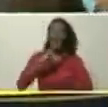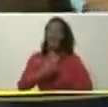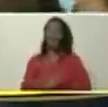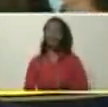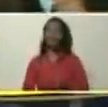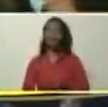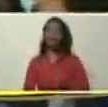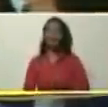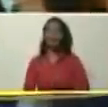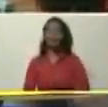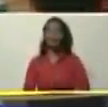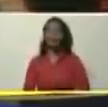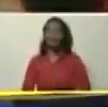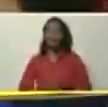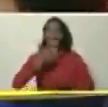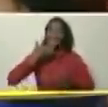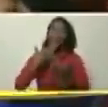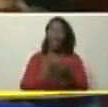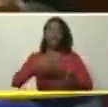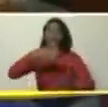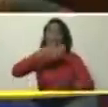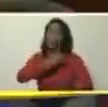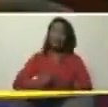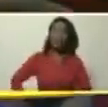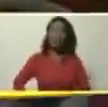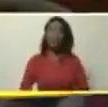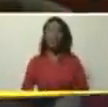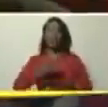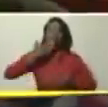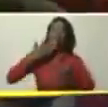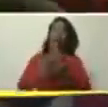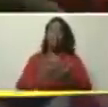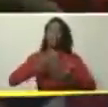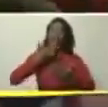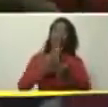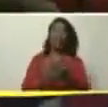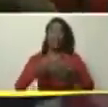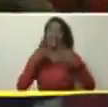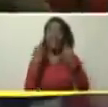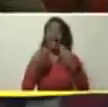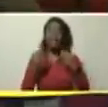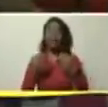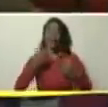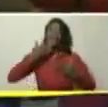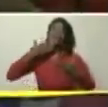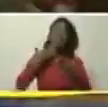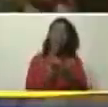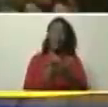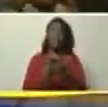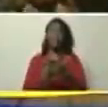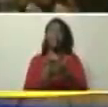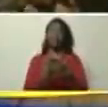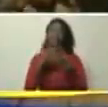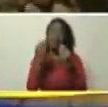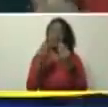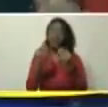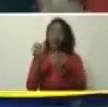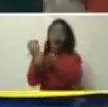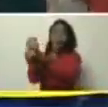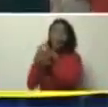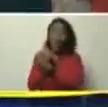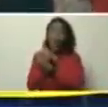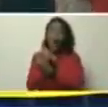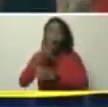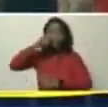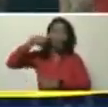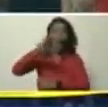Barinas. Gracias, presidente. Gracias por tanto. Gracias por darle tanto amor al pueblo de